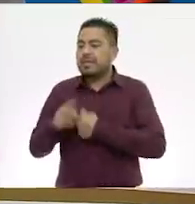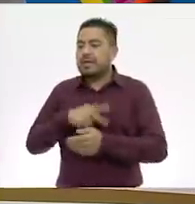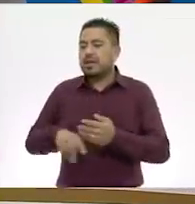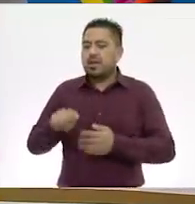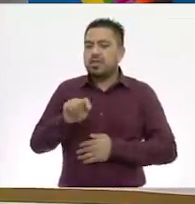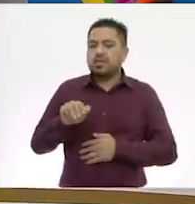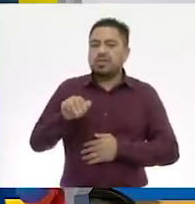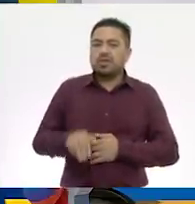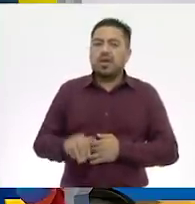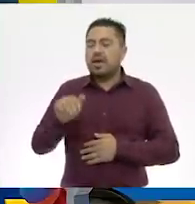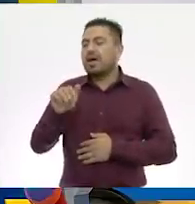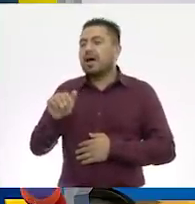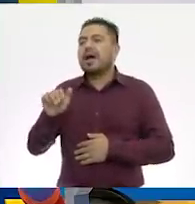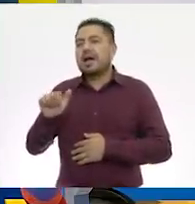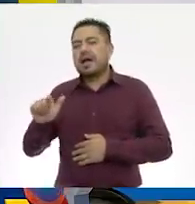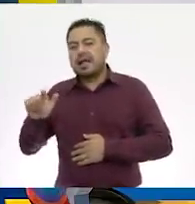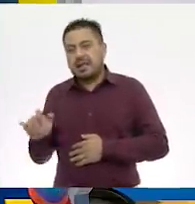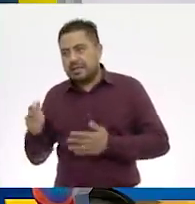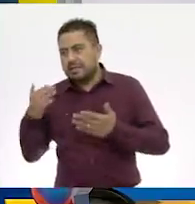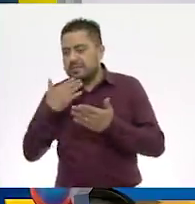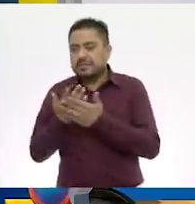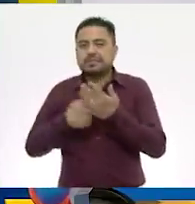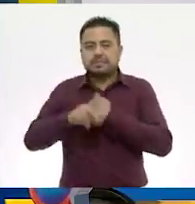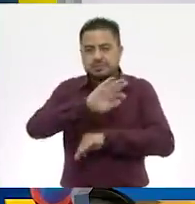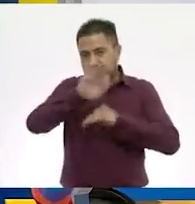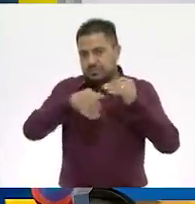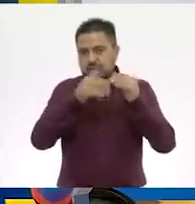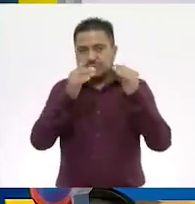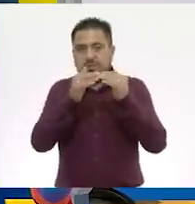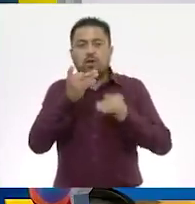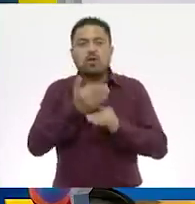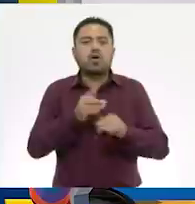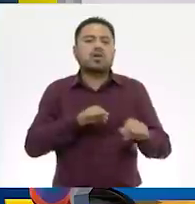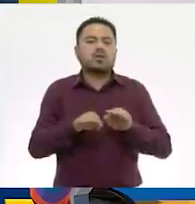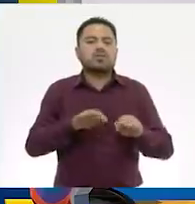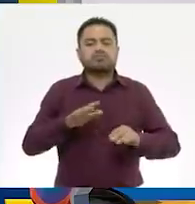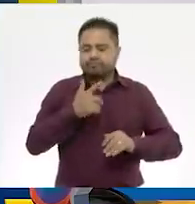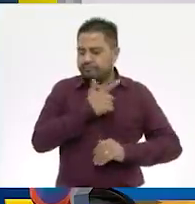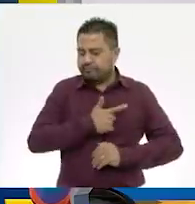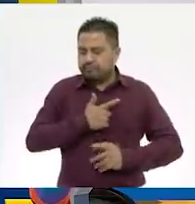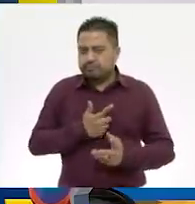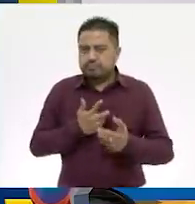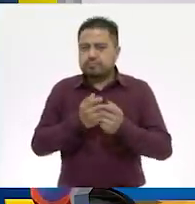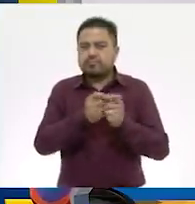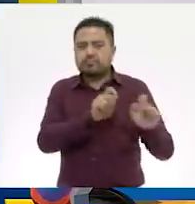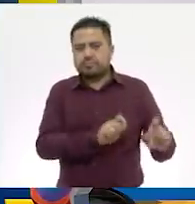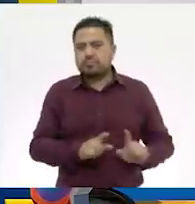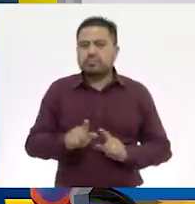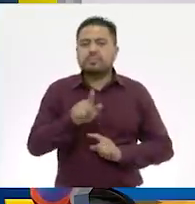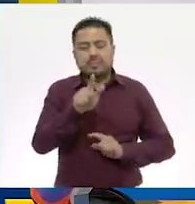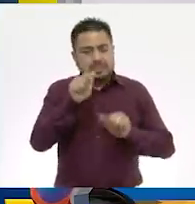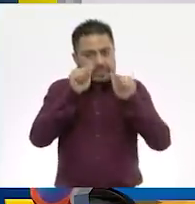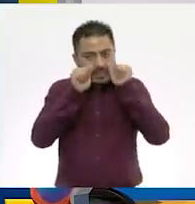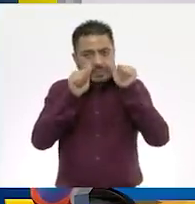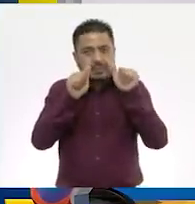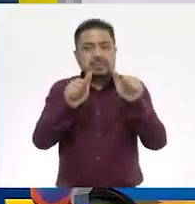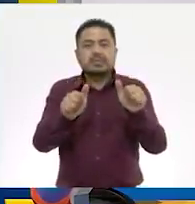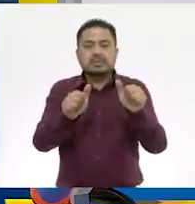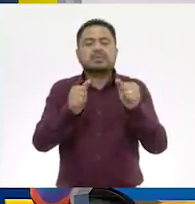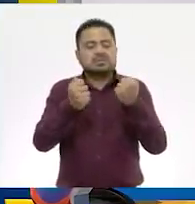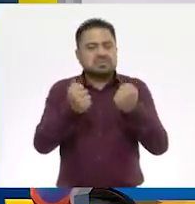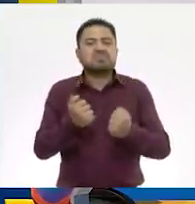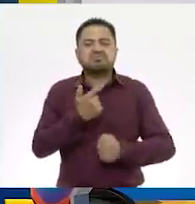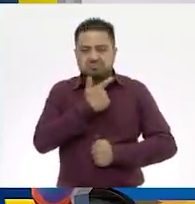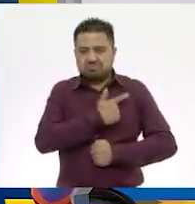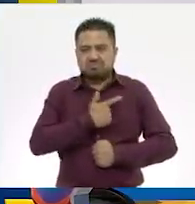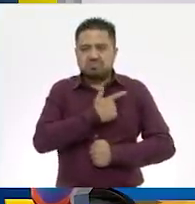bienvenido. Alumnos en casa, bienvenidos. Hoy vamos a trabajar con mucho gusto en lo siguiente. Pongan mucha atención, seguro les va a